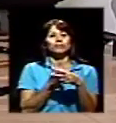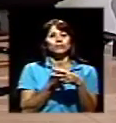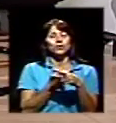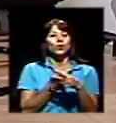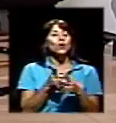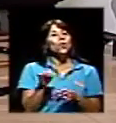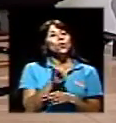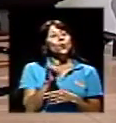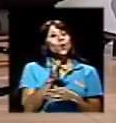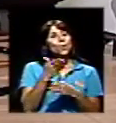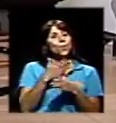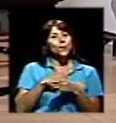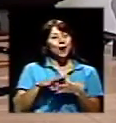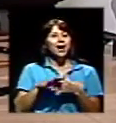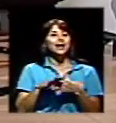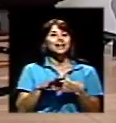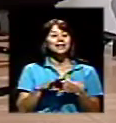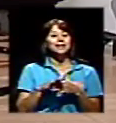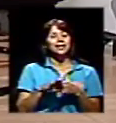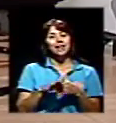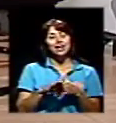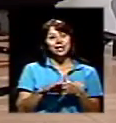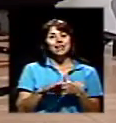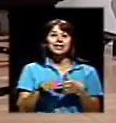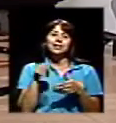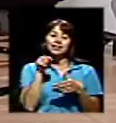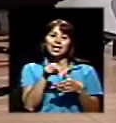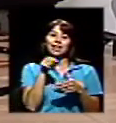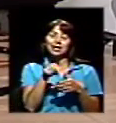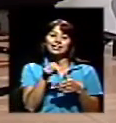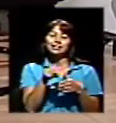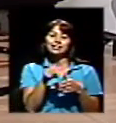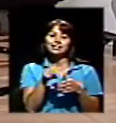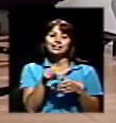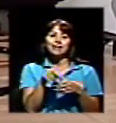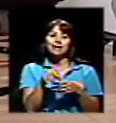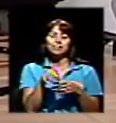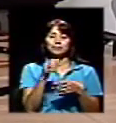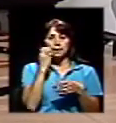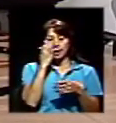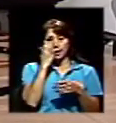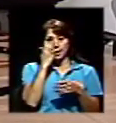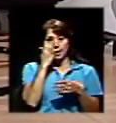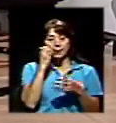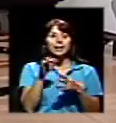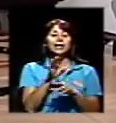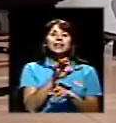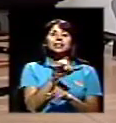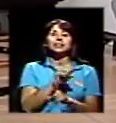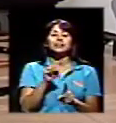como parte de esta triada Bismarck, de inspiración de Bismarck.